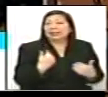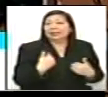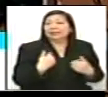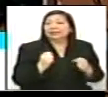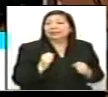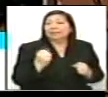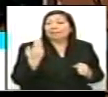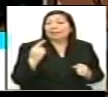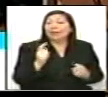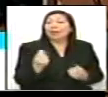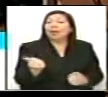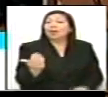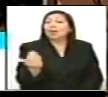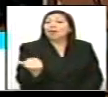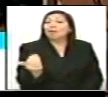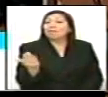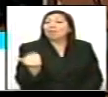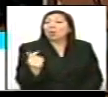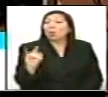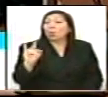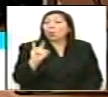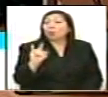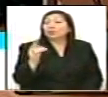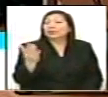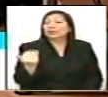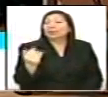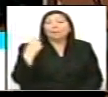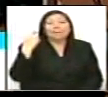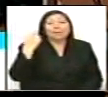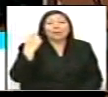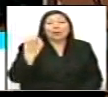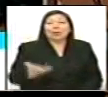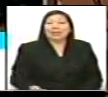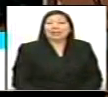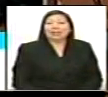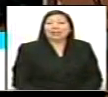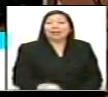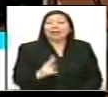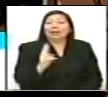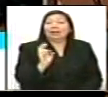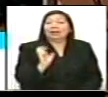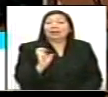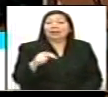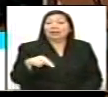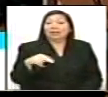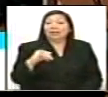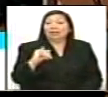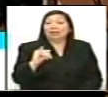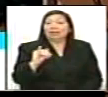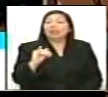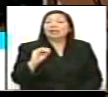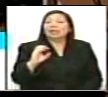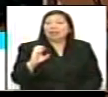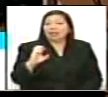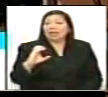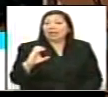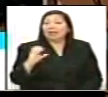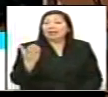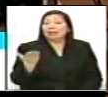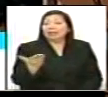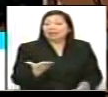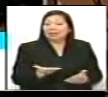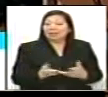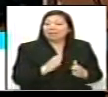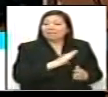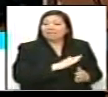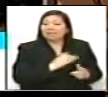capacidad para cobrar las multas por mal uso de financiamiento político sería RENIEC. ¿no? Y no OMPE, que es la entidad que tiene la capacidad